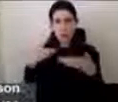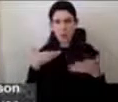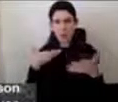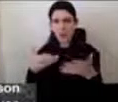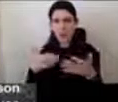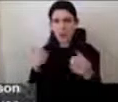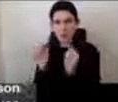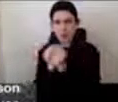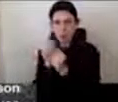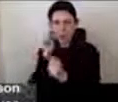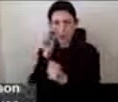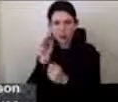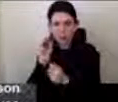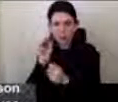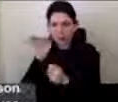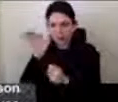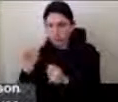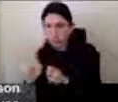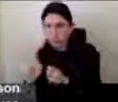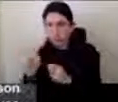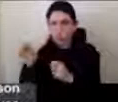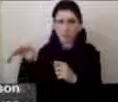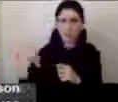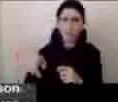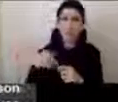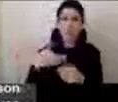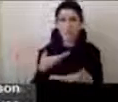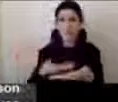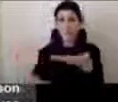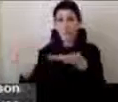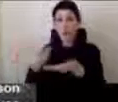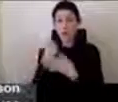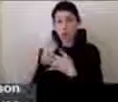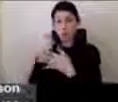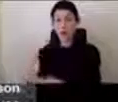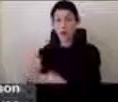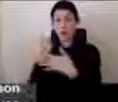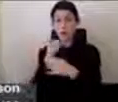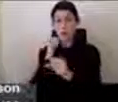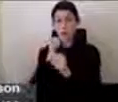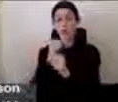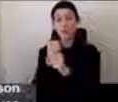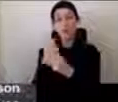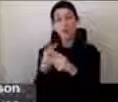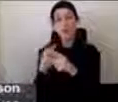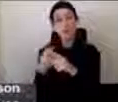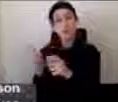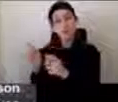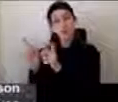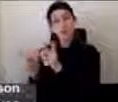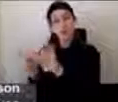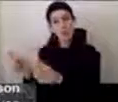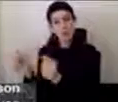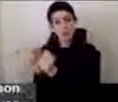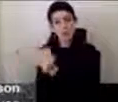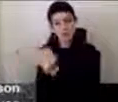compañeros, colaborar al realizar un trabajo conjunto con otros para poder conseguir un objetivo en